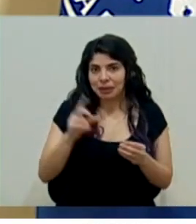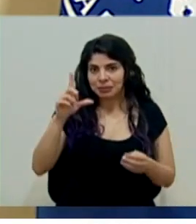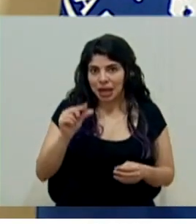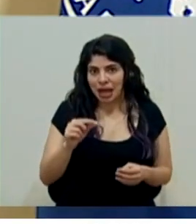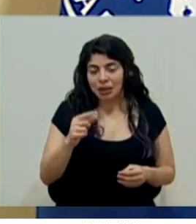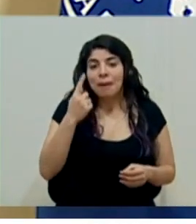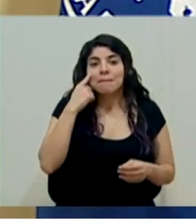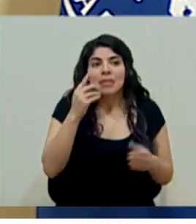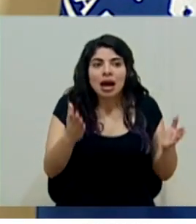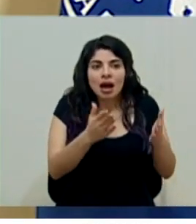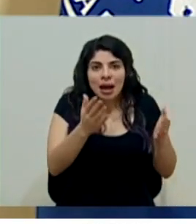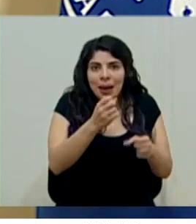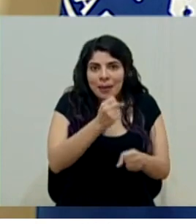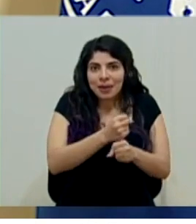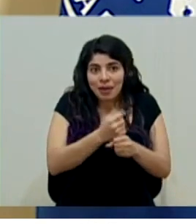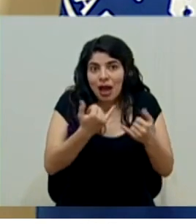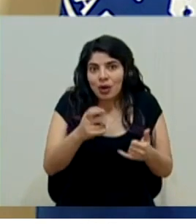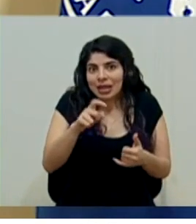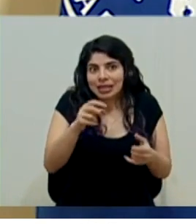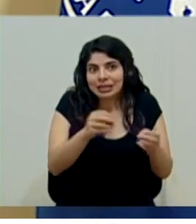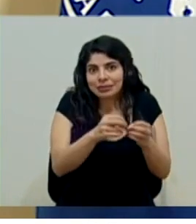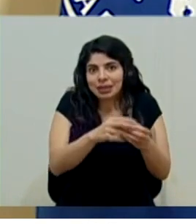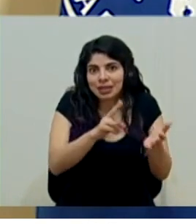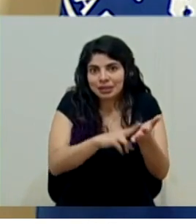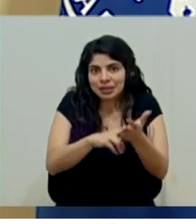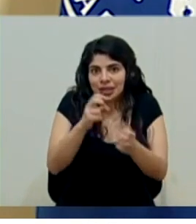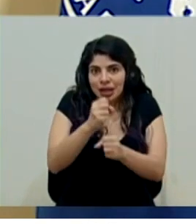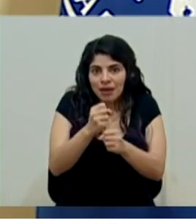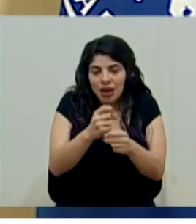qué? Para generar empleo en un momento que necesitamos empleo.